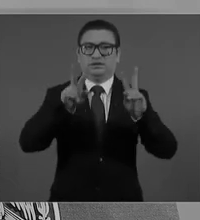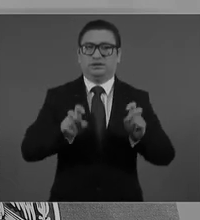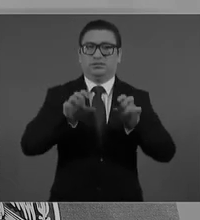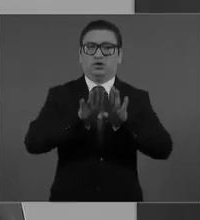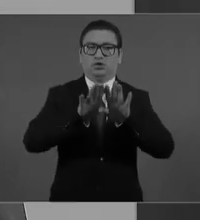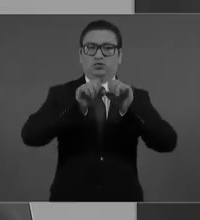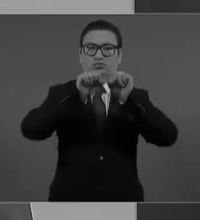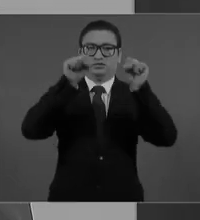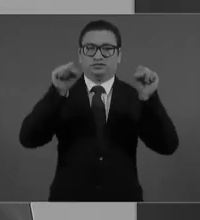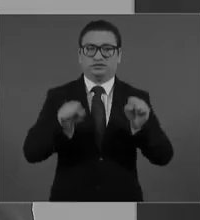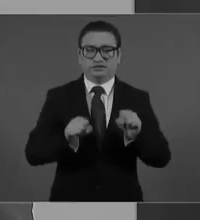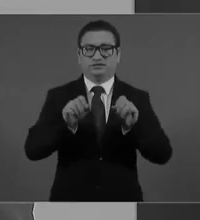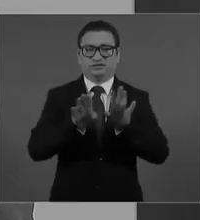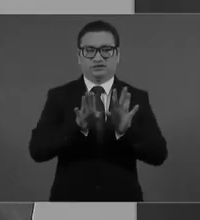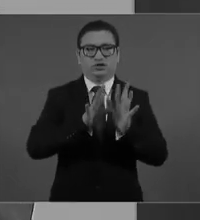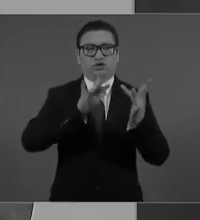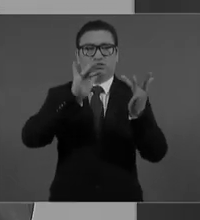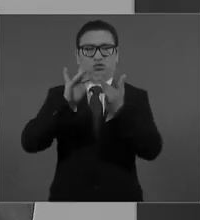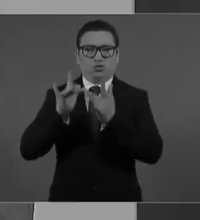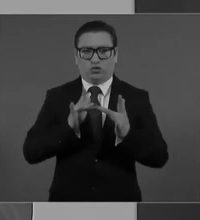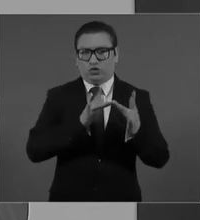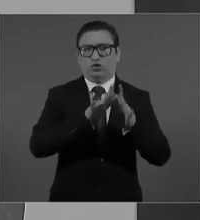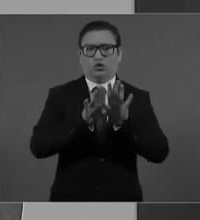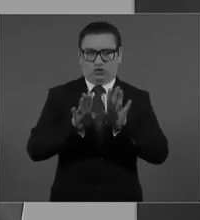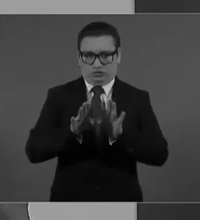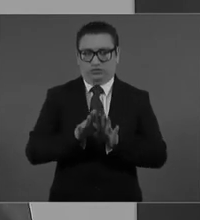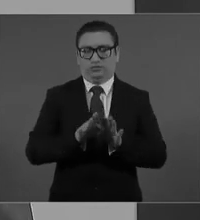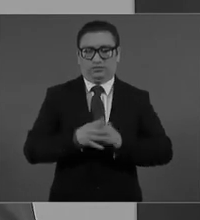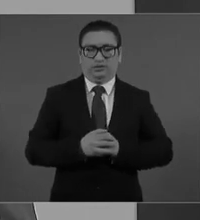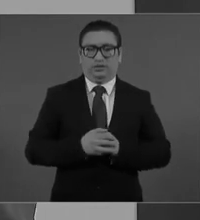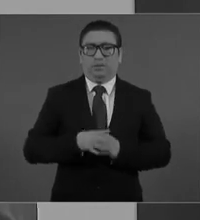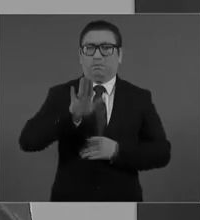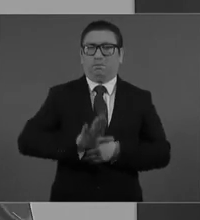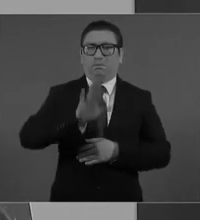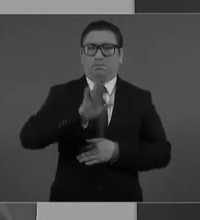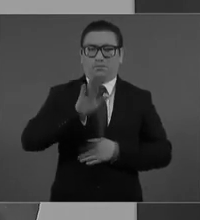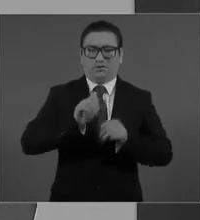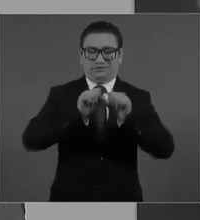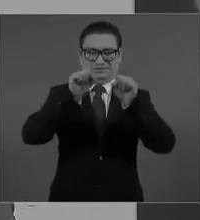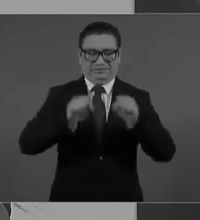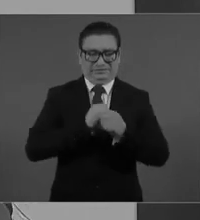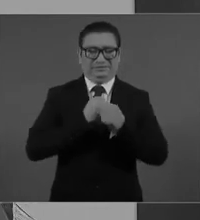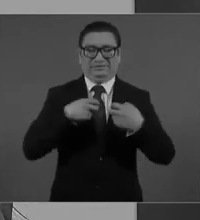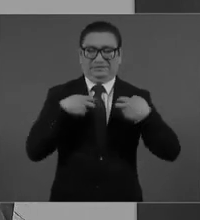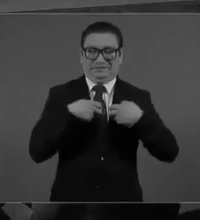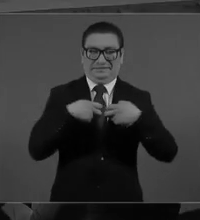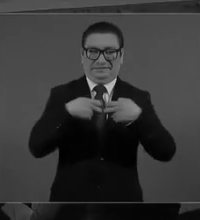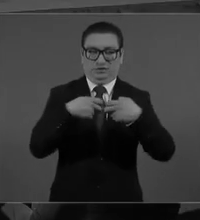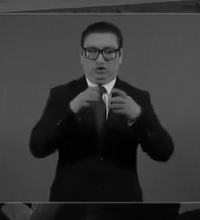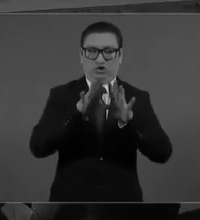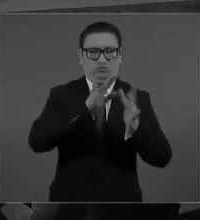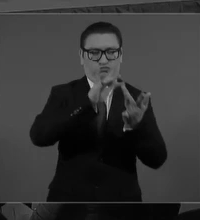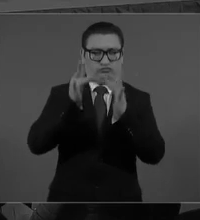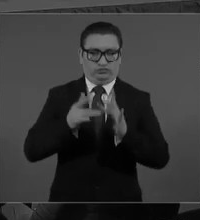sistema nervioso de este proyecto integral, cómo a través de toda la vía y a través, en la siguiente por